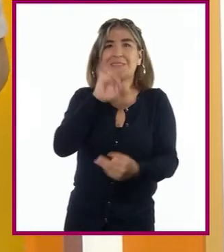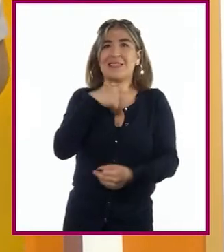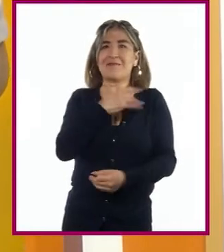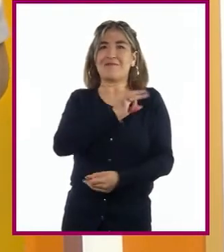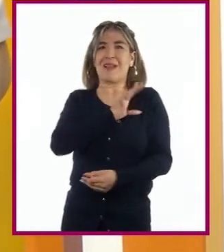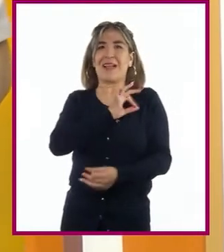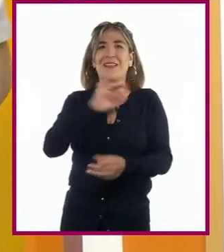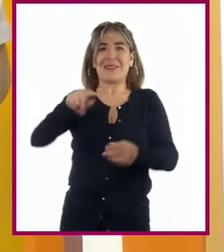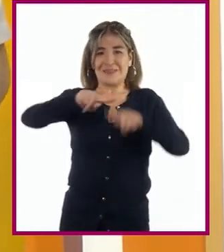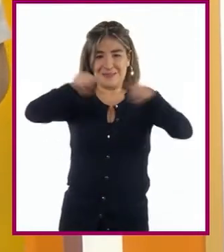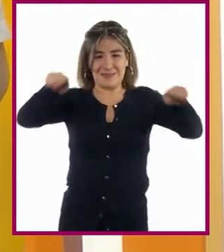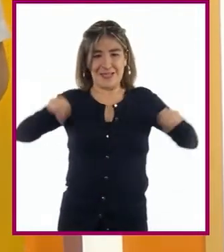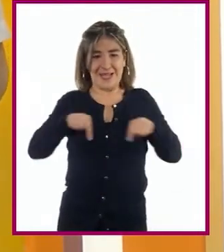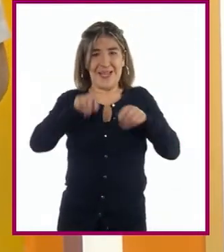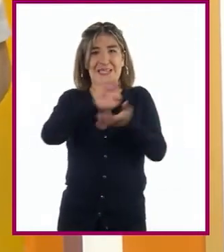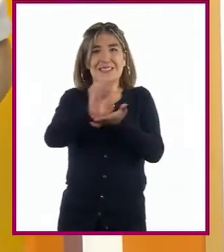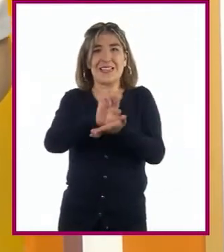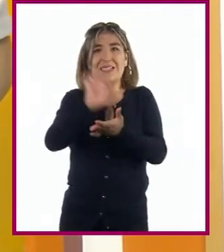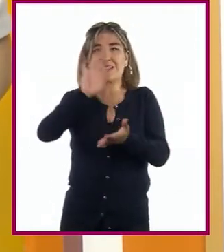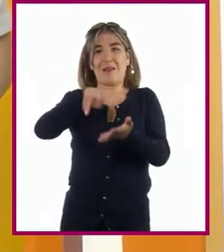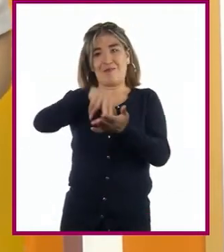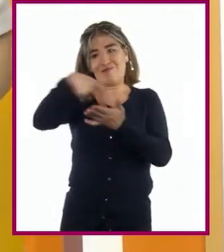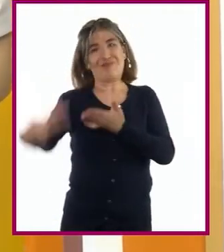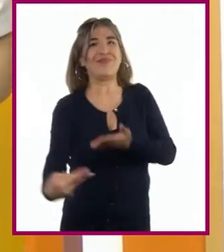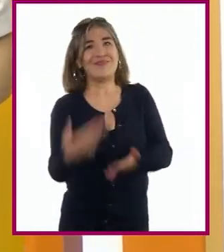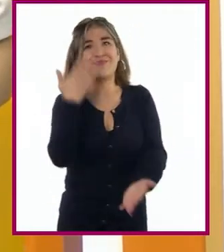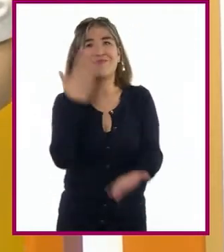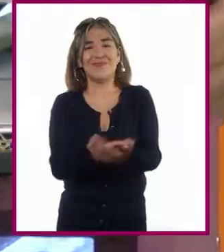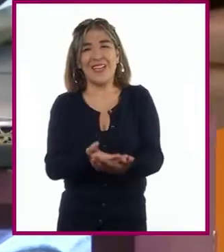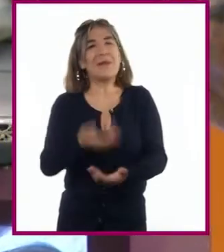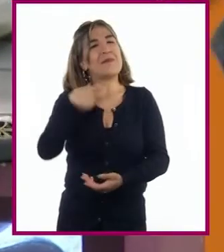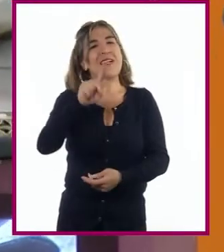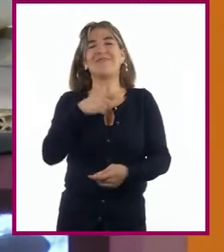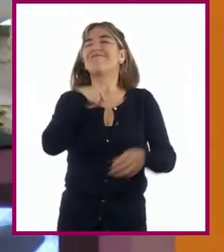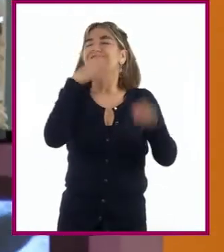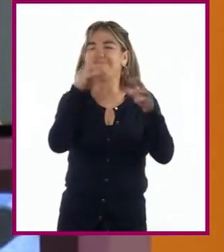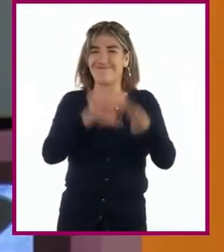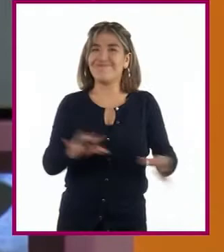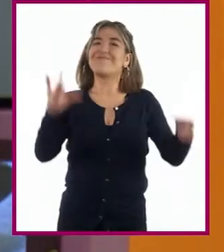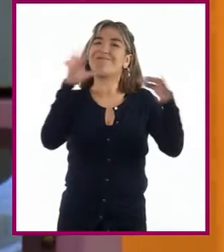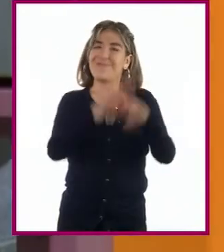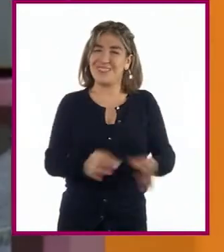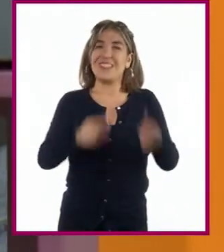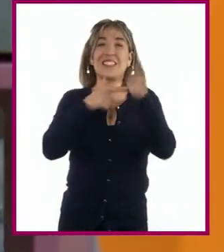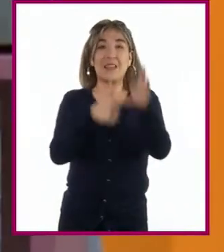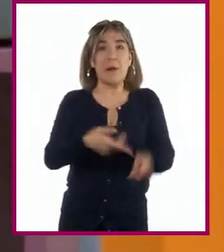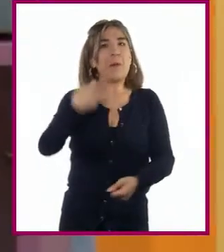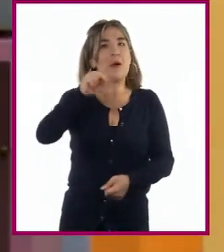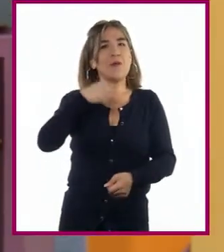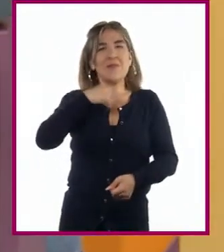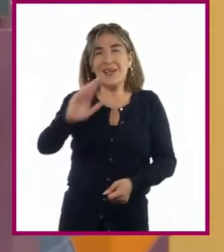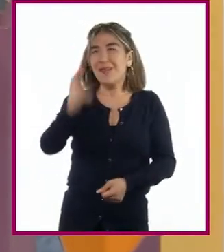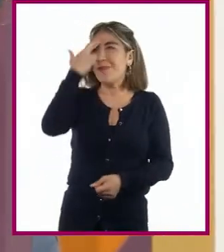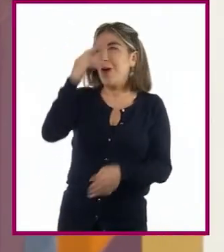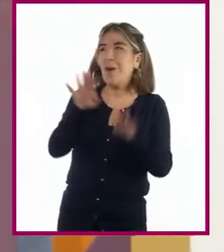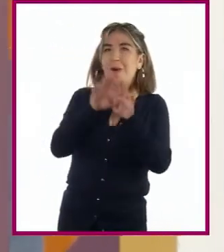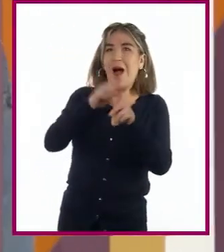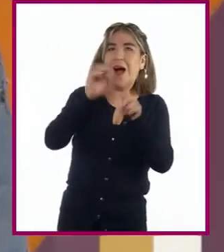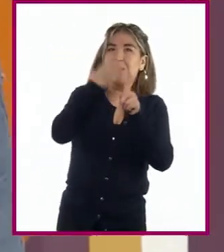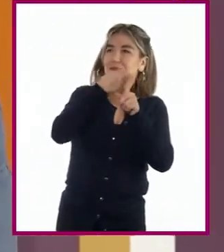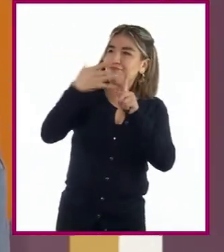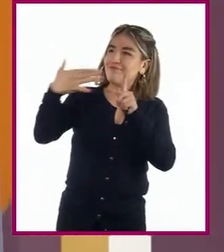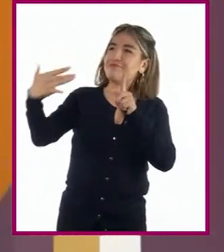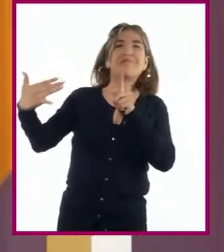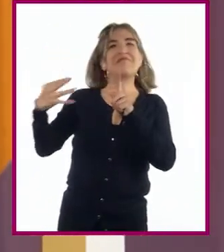caerme del escenario, pero seguí el texto. La verdad, no recuerdo cómo lo dijimos. Yo solo recuerdo